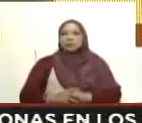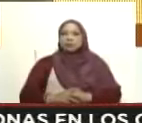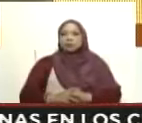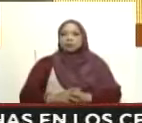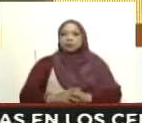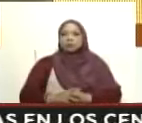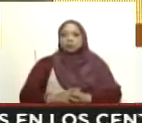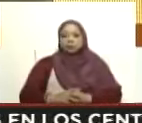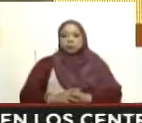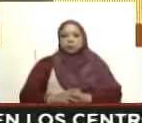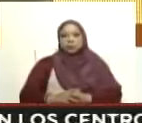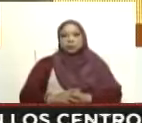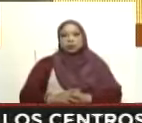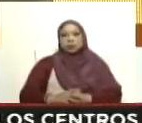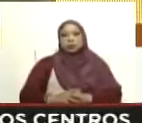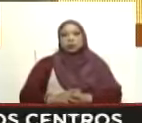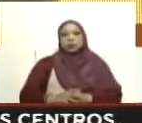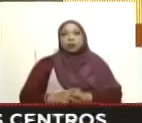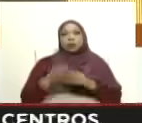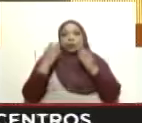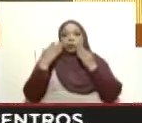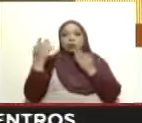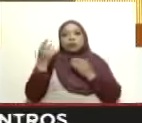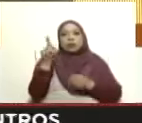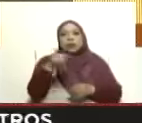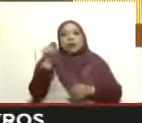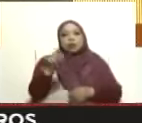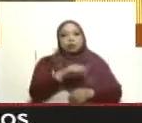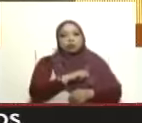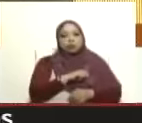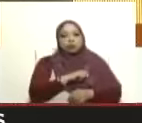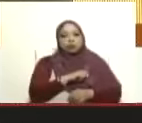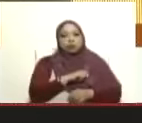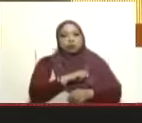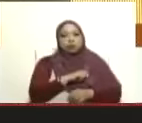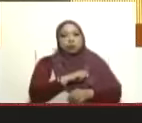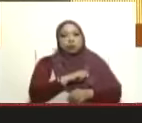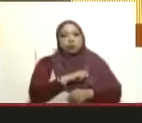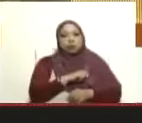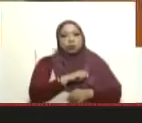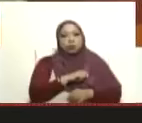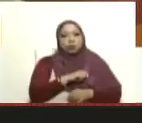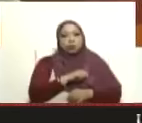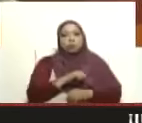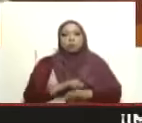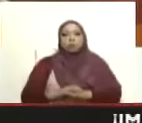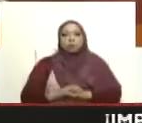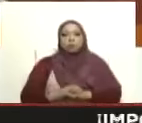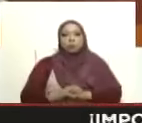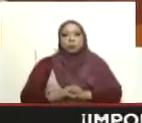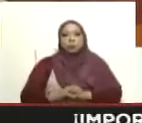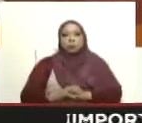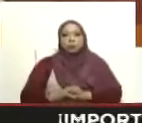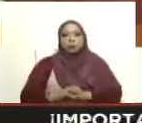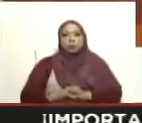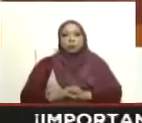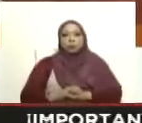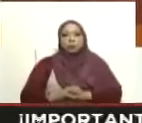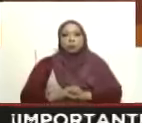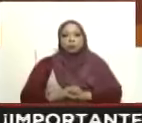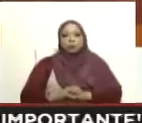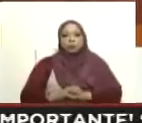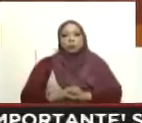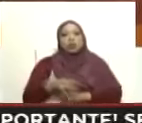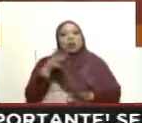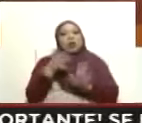votó Leonel retamar por telesur está cómo estás chamo Buenas noches Este bueno eh